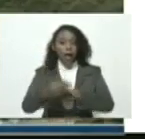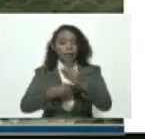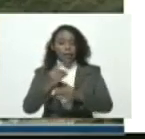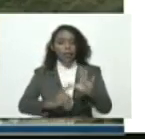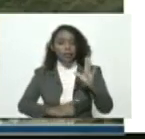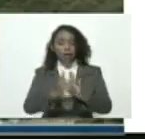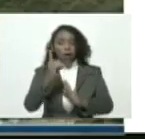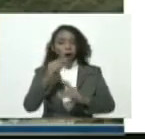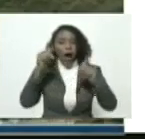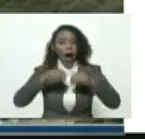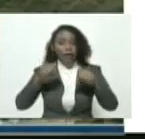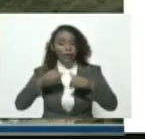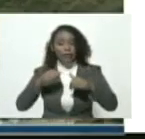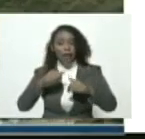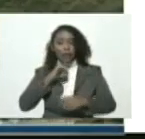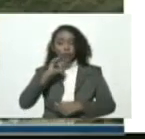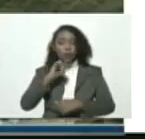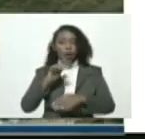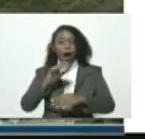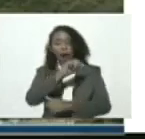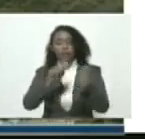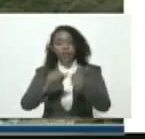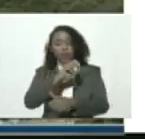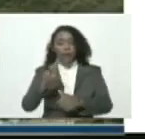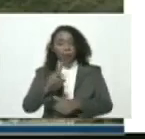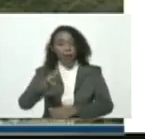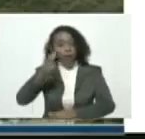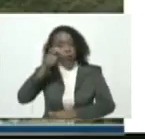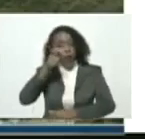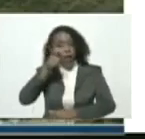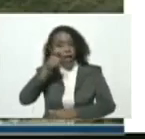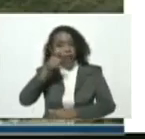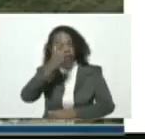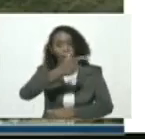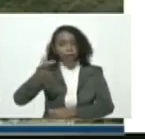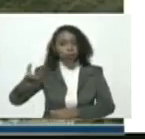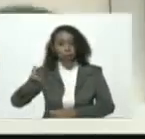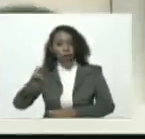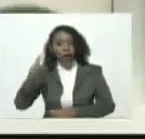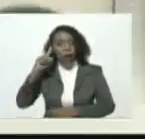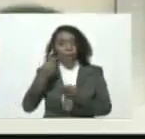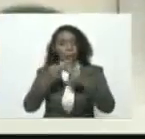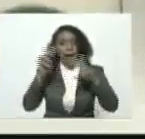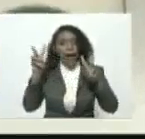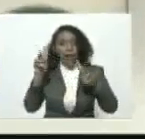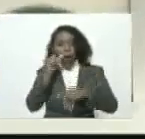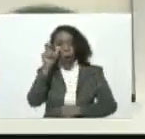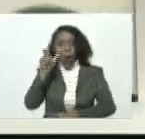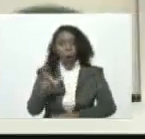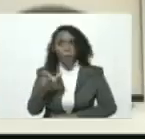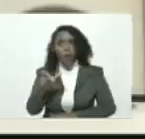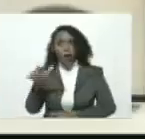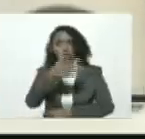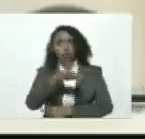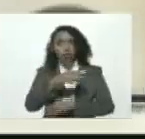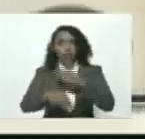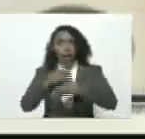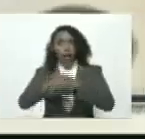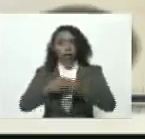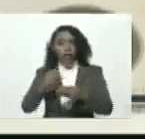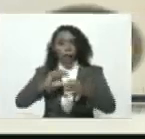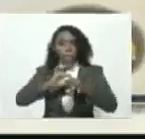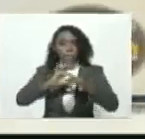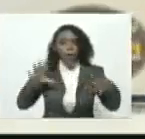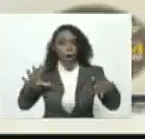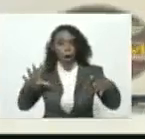desarrollar justamente acá y que acaba de informar el vicepresidente sectorial para Seguridad Ciudadana y pasa almirante jefe Remigio Ceballos Hichazo, donde se ha logrado